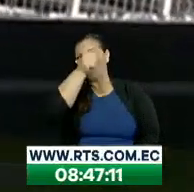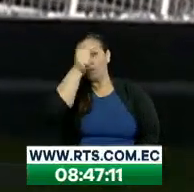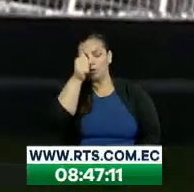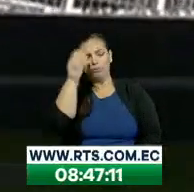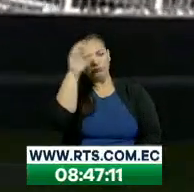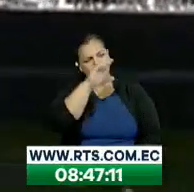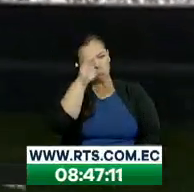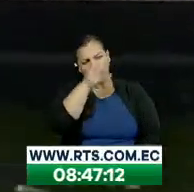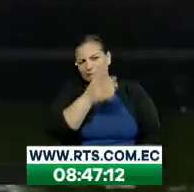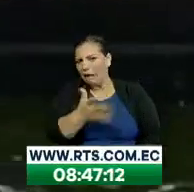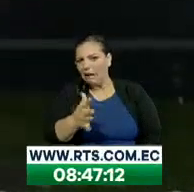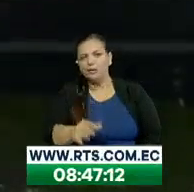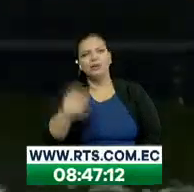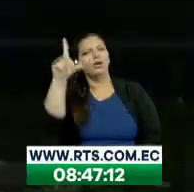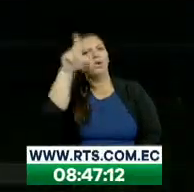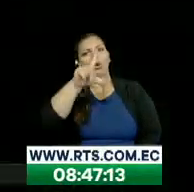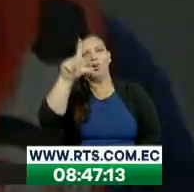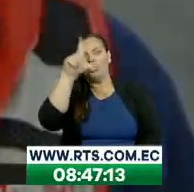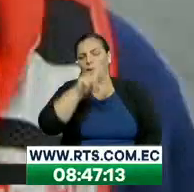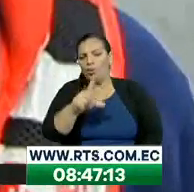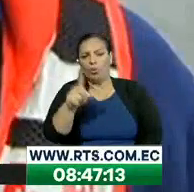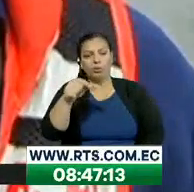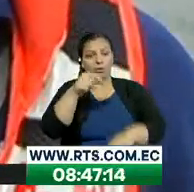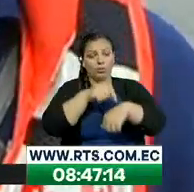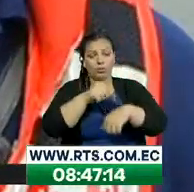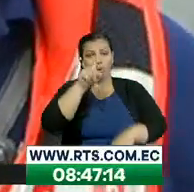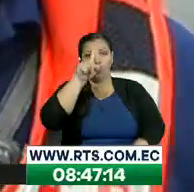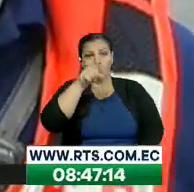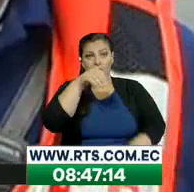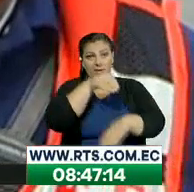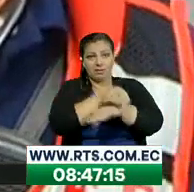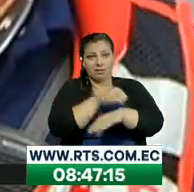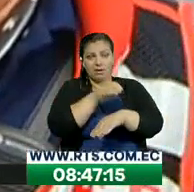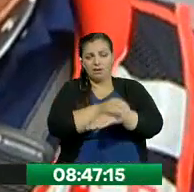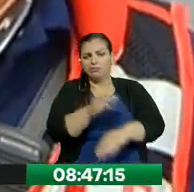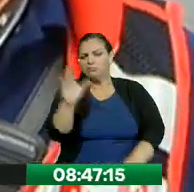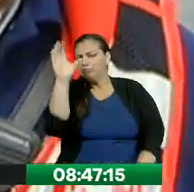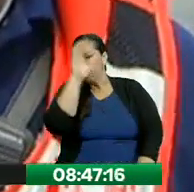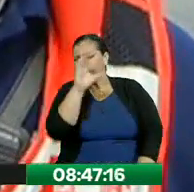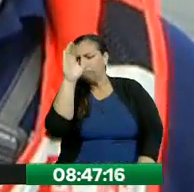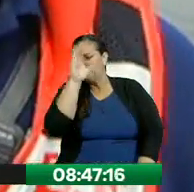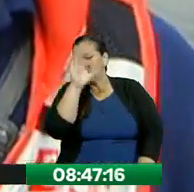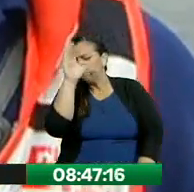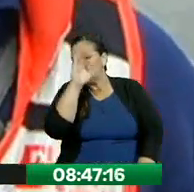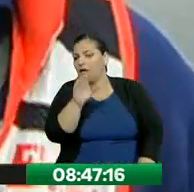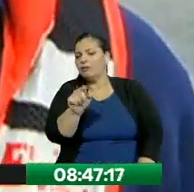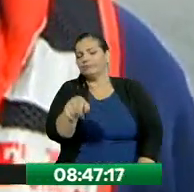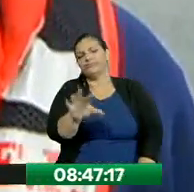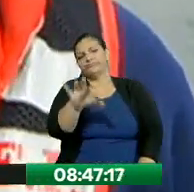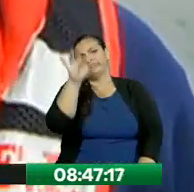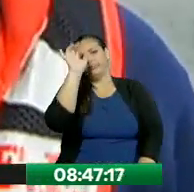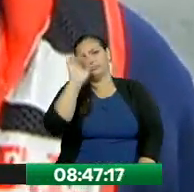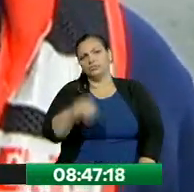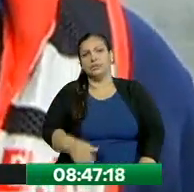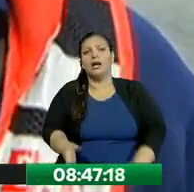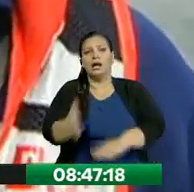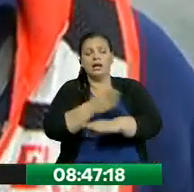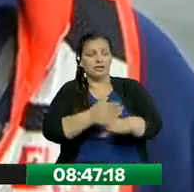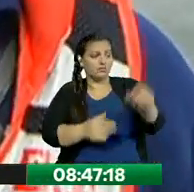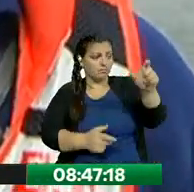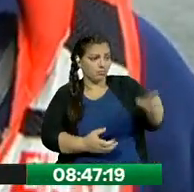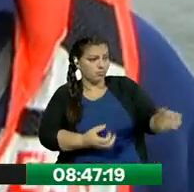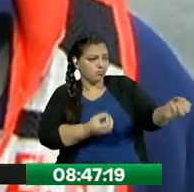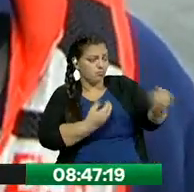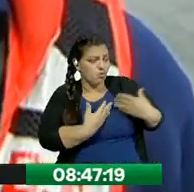lunes. Estaba justamente aquí al frente del lugar en donde la persona se ahogó. Desde el principio nos comentaron que era 15 metros de la orilla